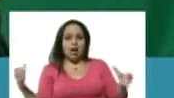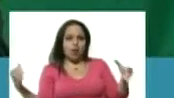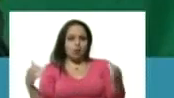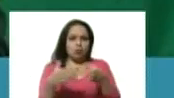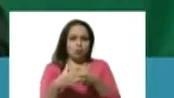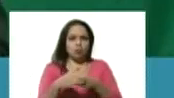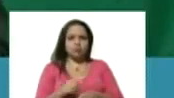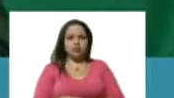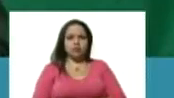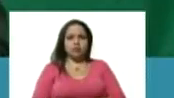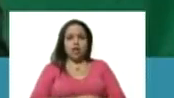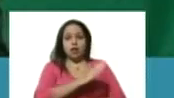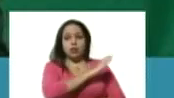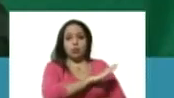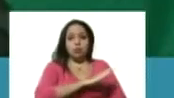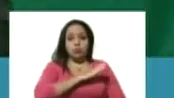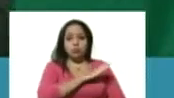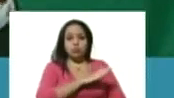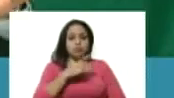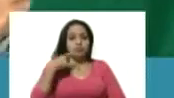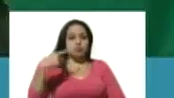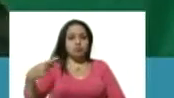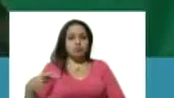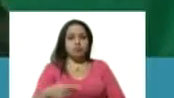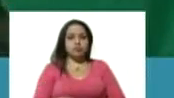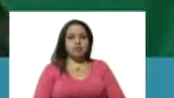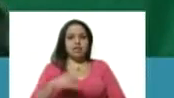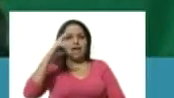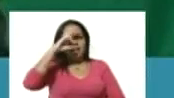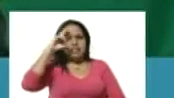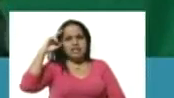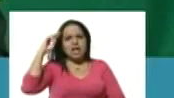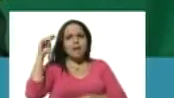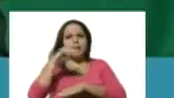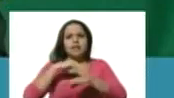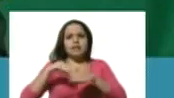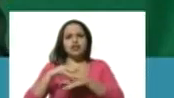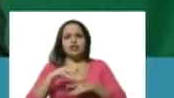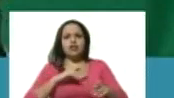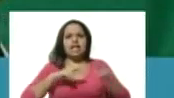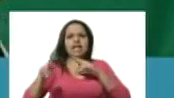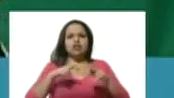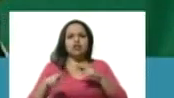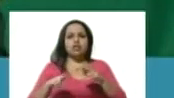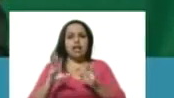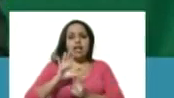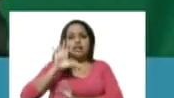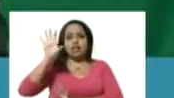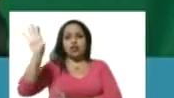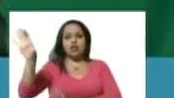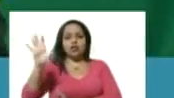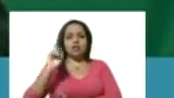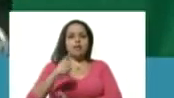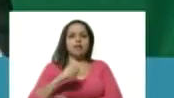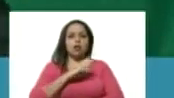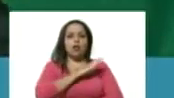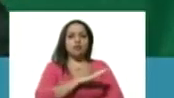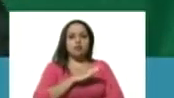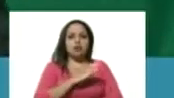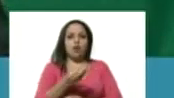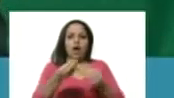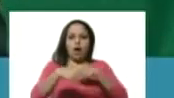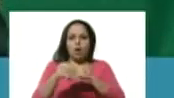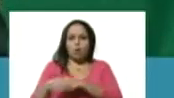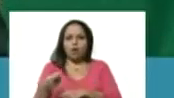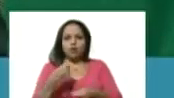el Consejo Político, sus cancilleres, sus ministros de Relaciones Exteriores y el Consejo de Complementación Económica,